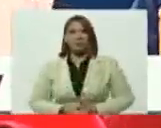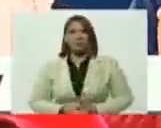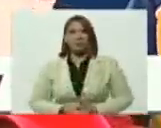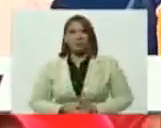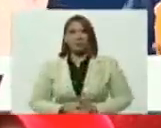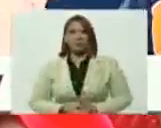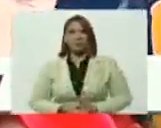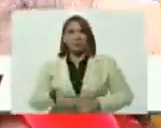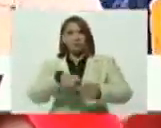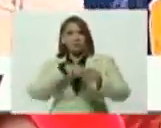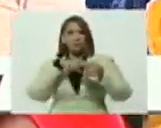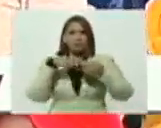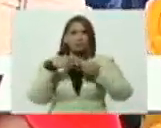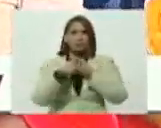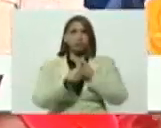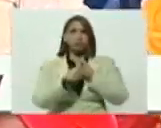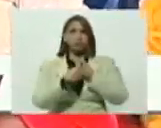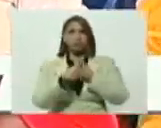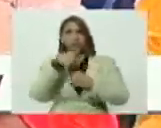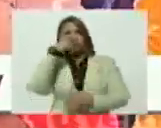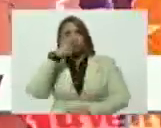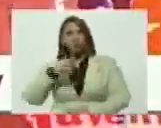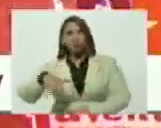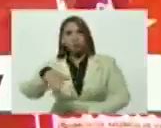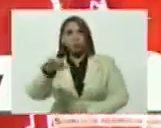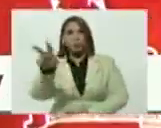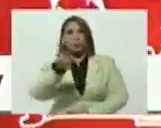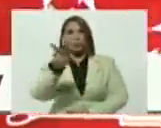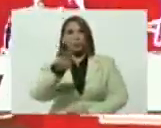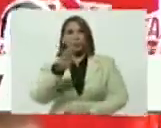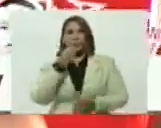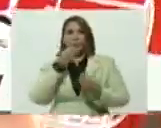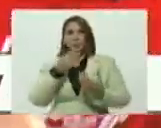Del gran polo patriótico, del pueblo venezolano. Muy bien.